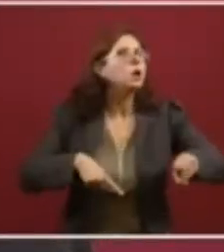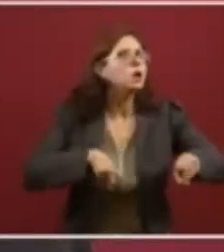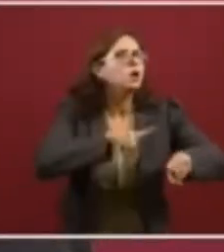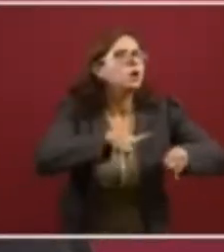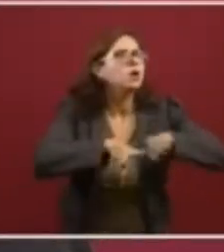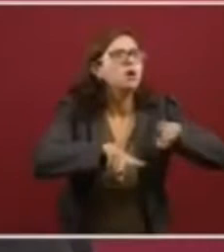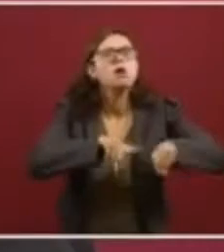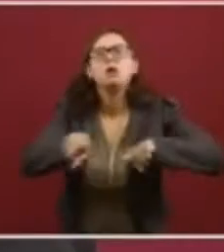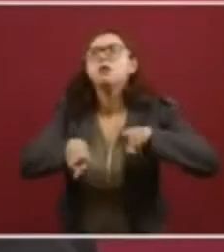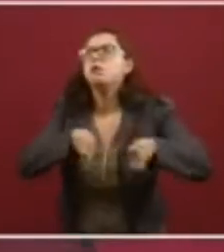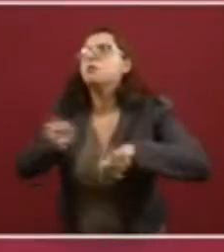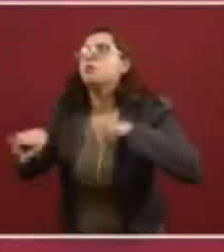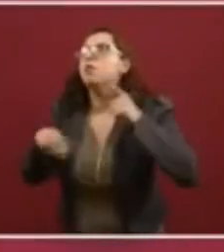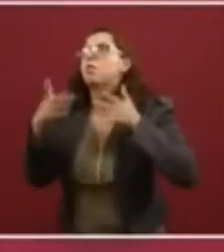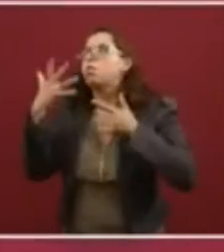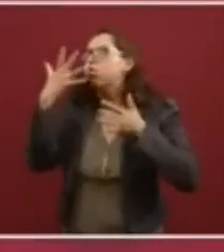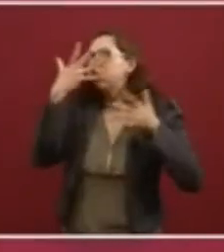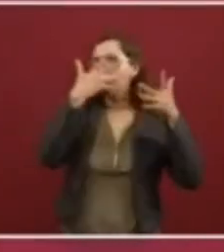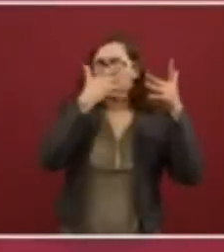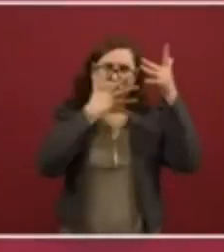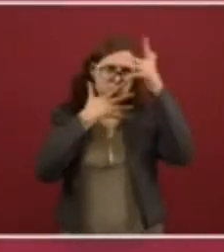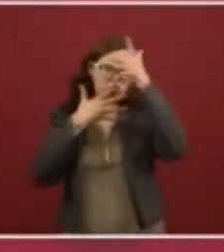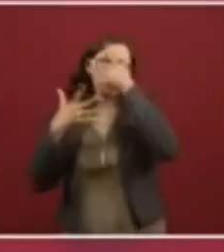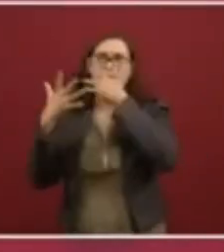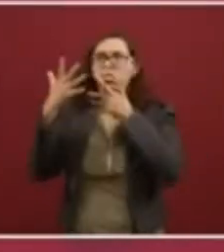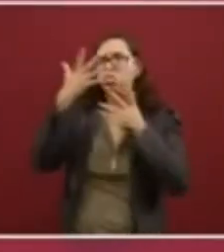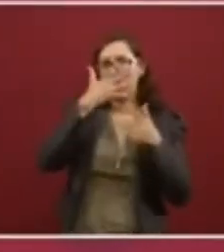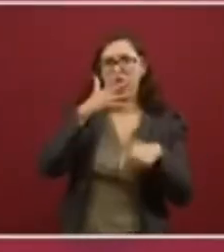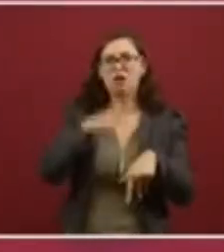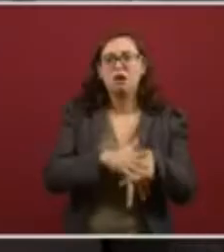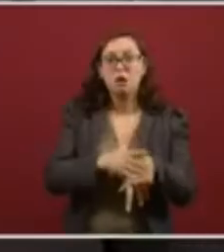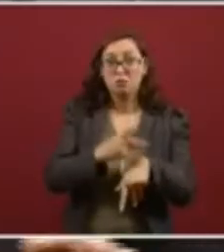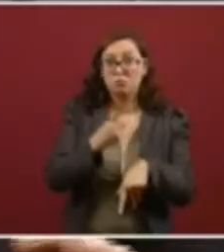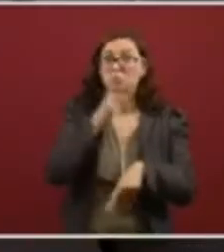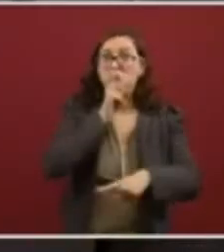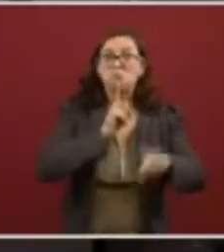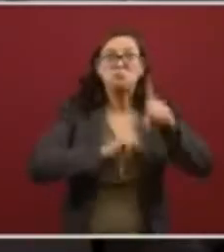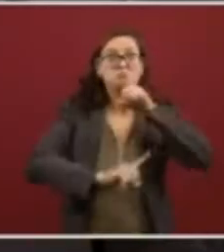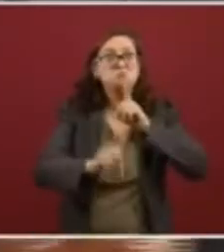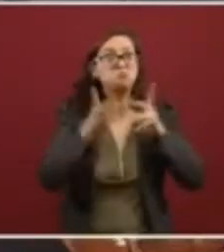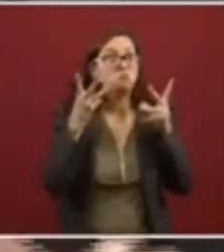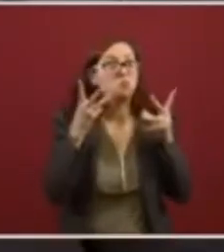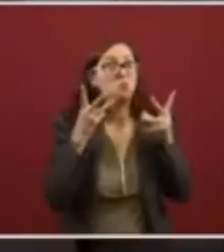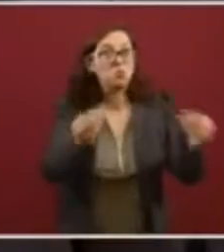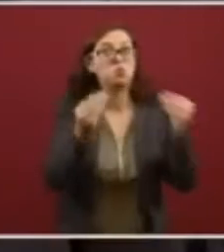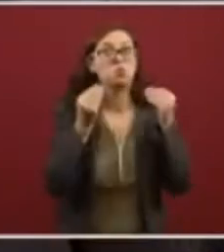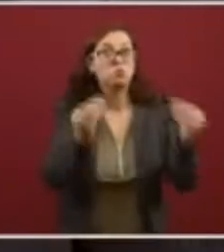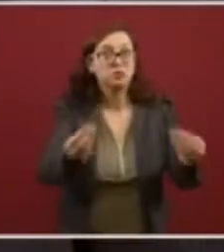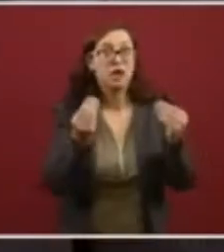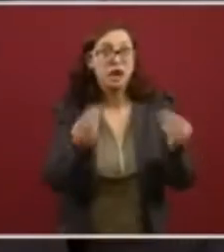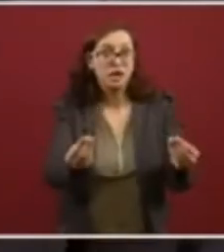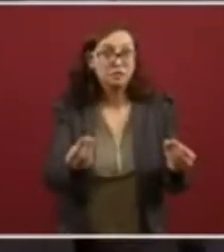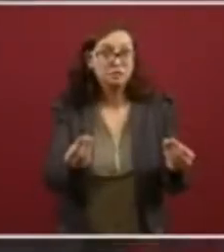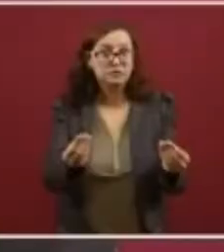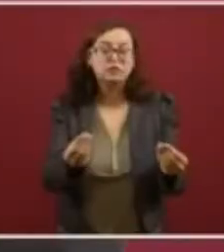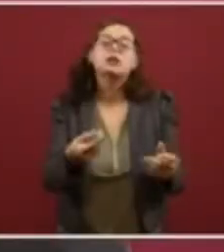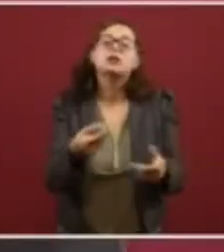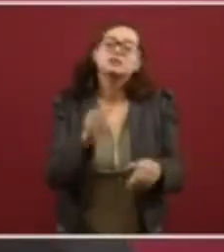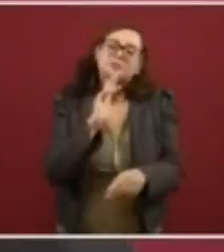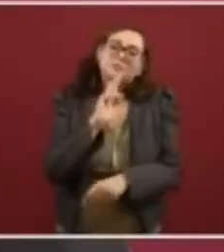sí se aturden porque están fuertes a veces las campañas. Entonces, lo mejor